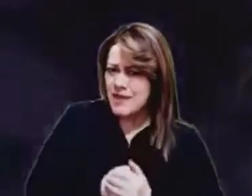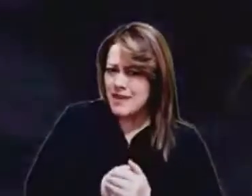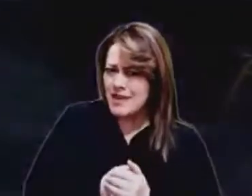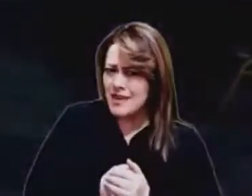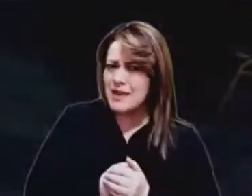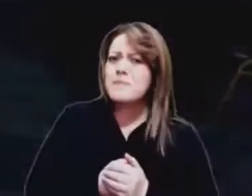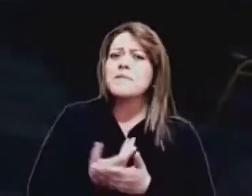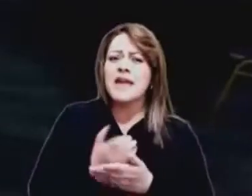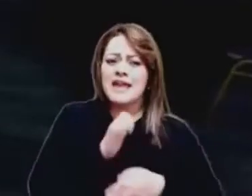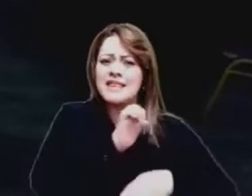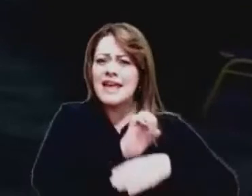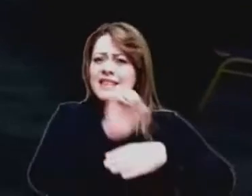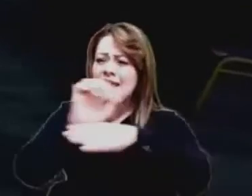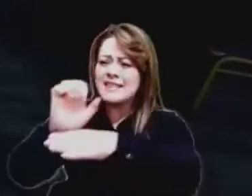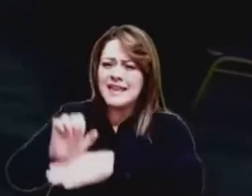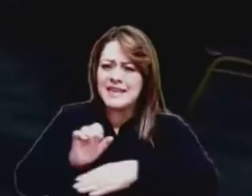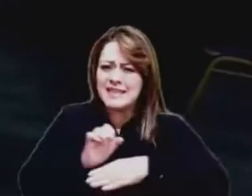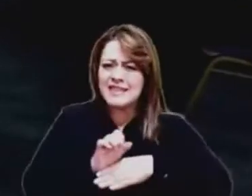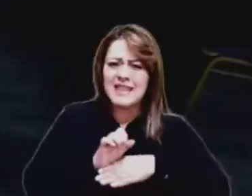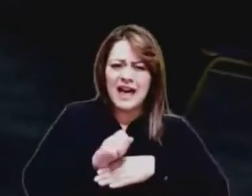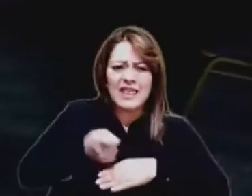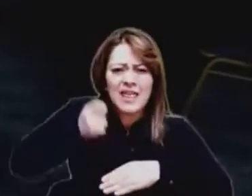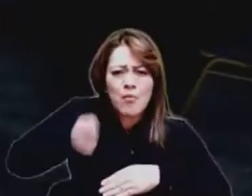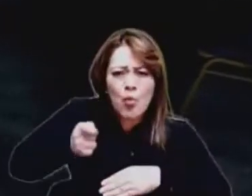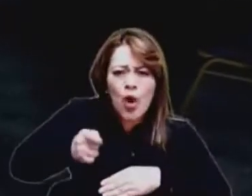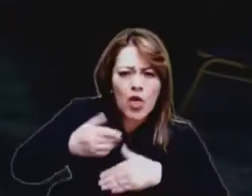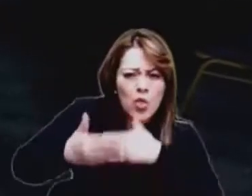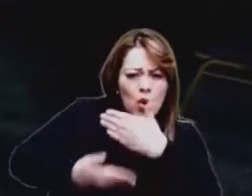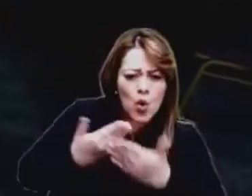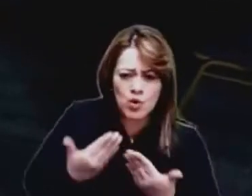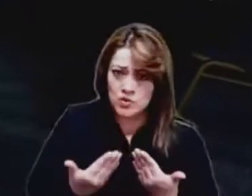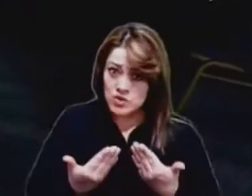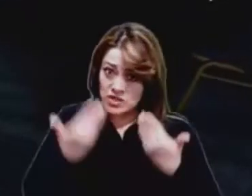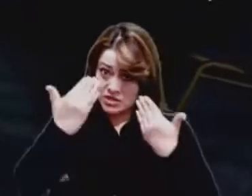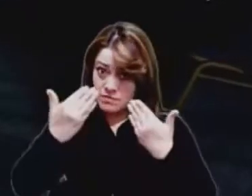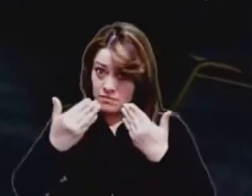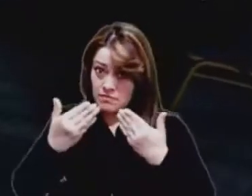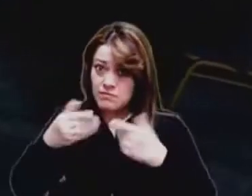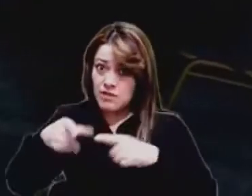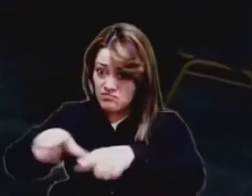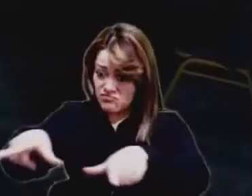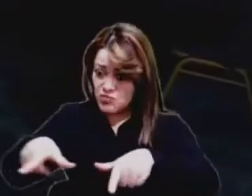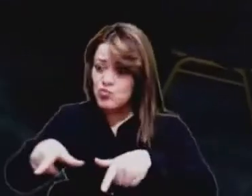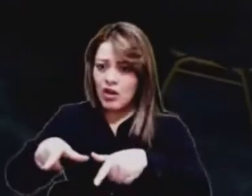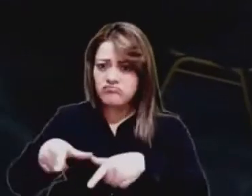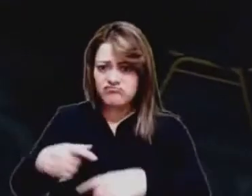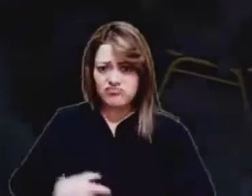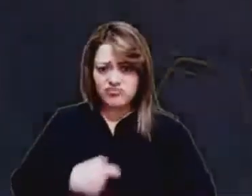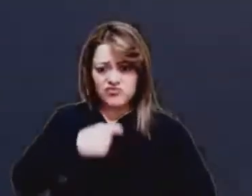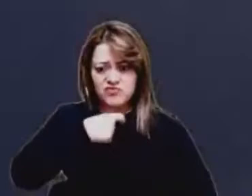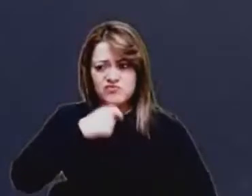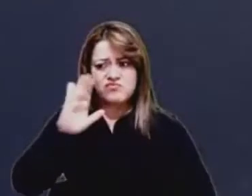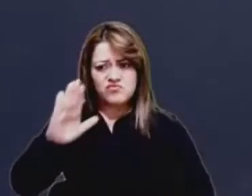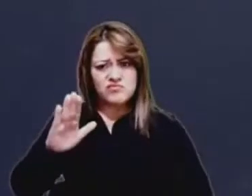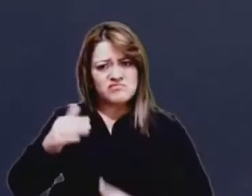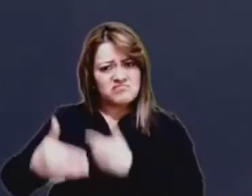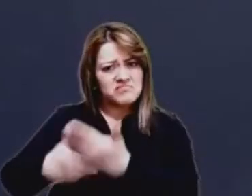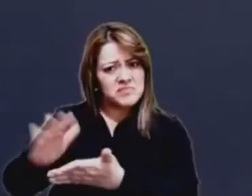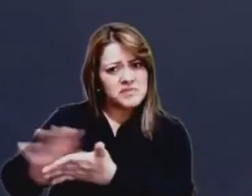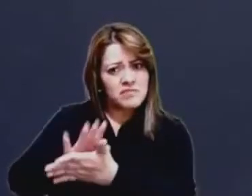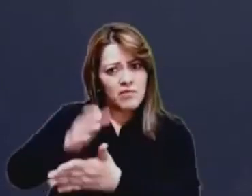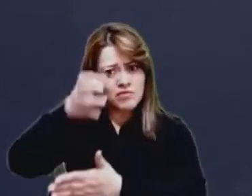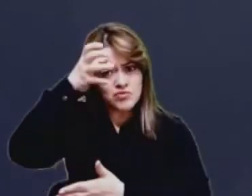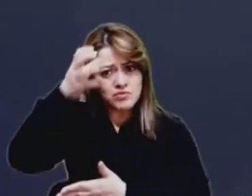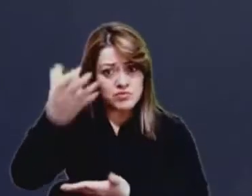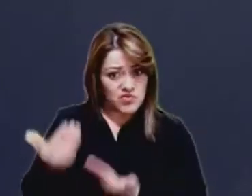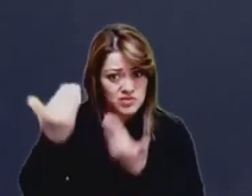entidades yo pienso que sí y lo digo con total convencimiento porque cuando uno